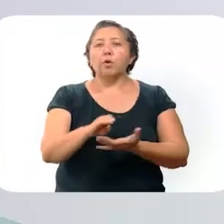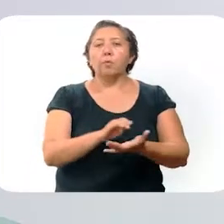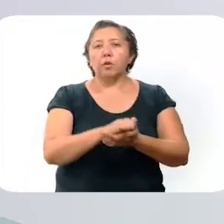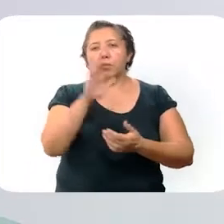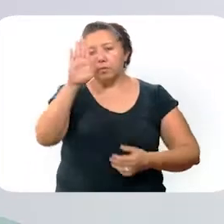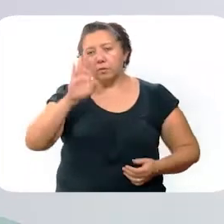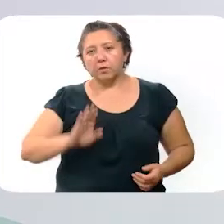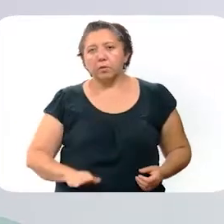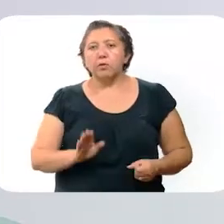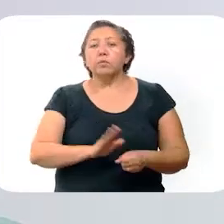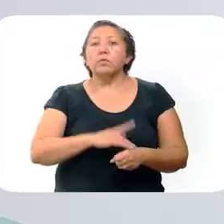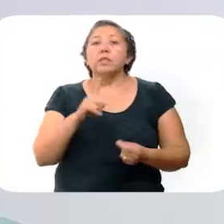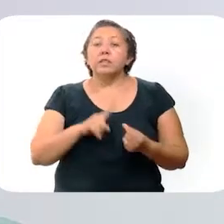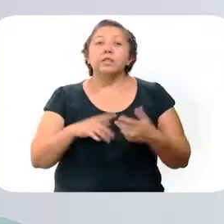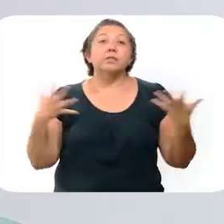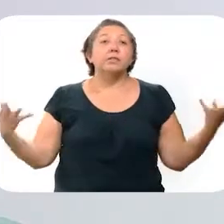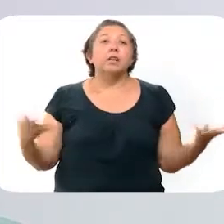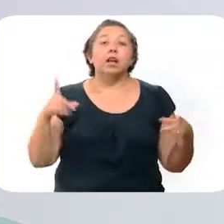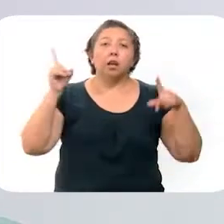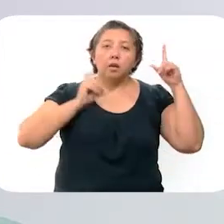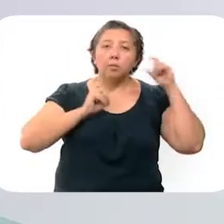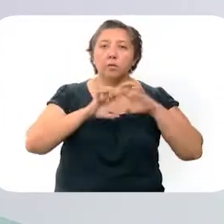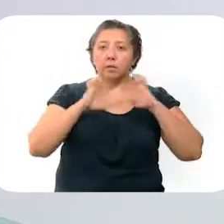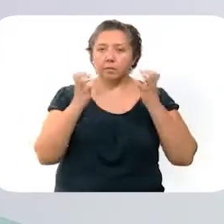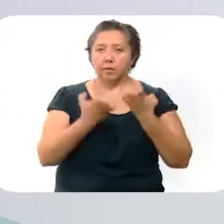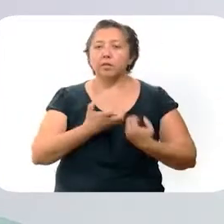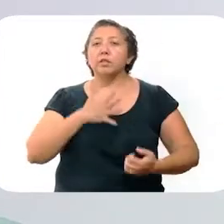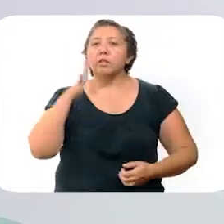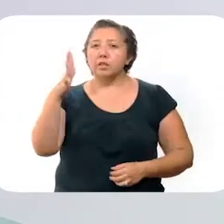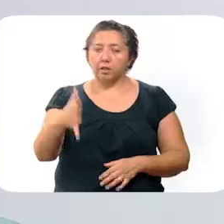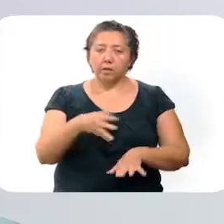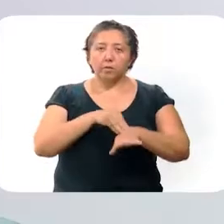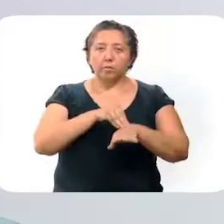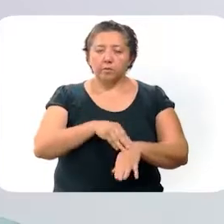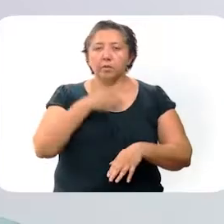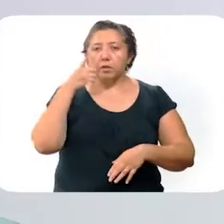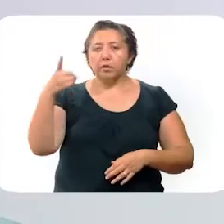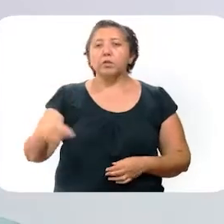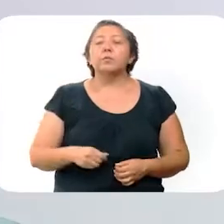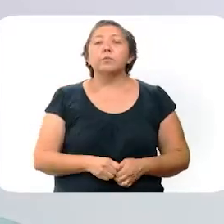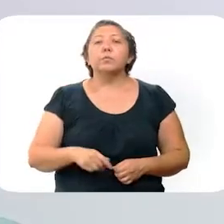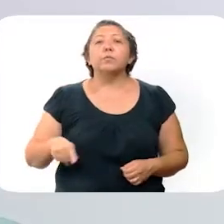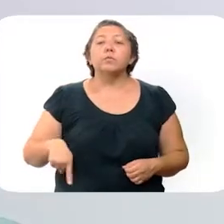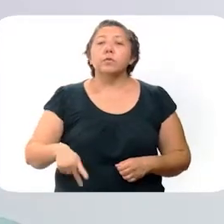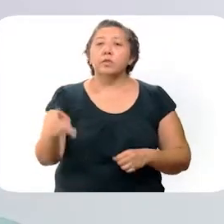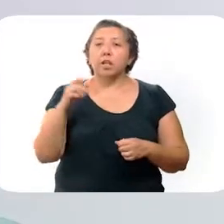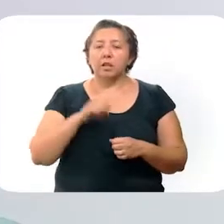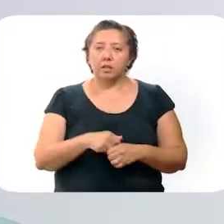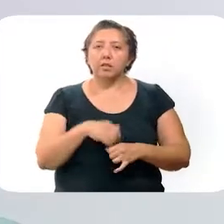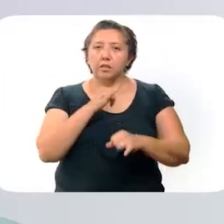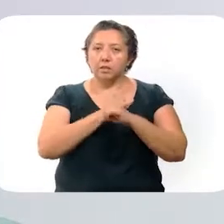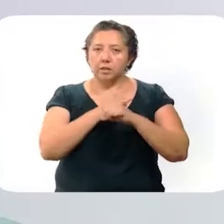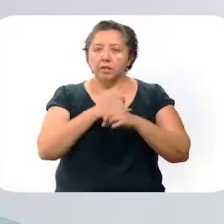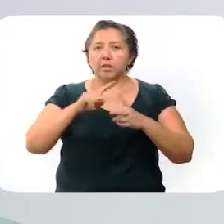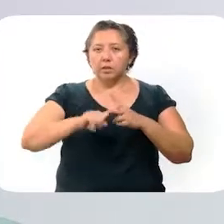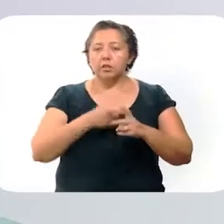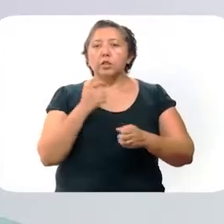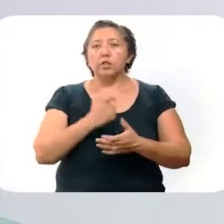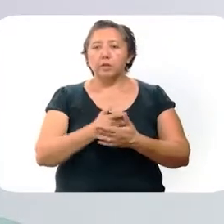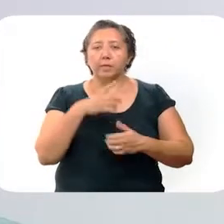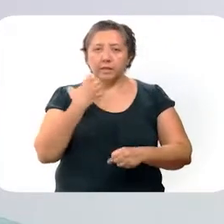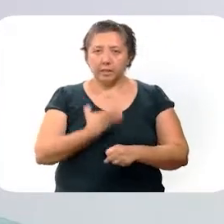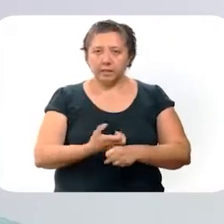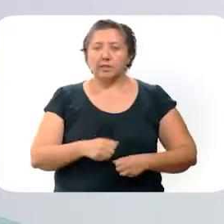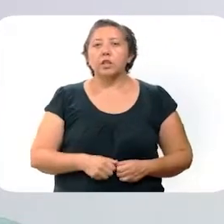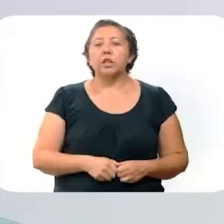o similares, por lo que quienes realicen algún evento tendrán que acatarse a los protocolos publicados en la página oficial de reactivación económica